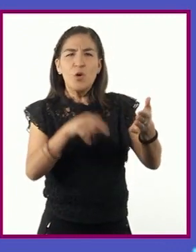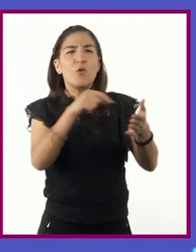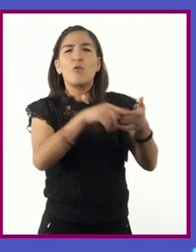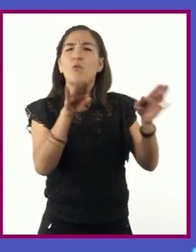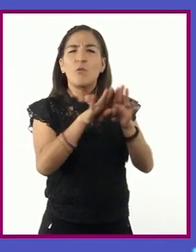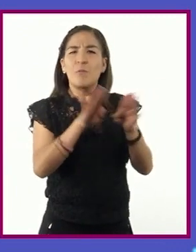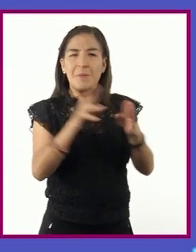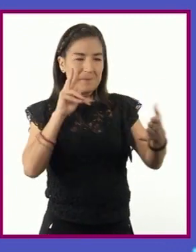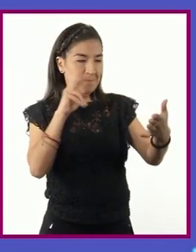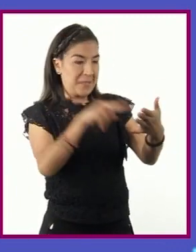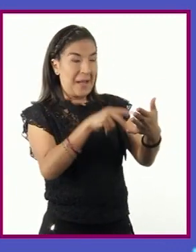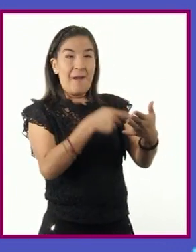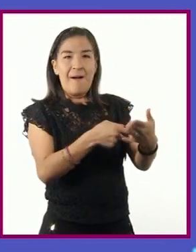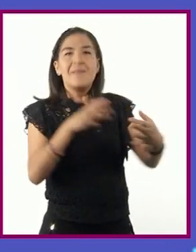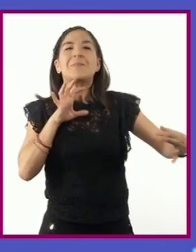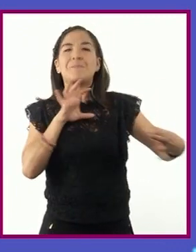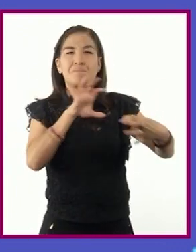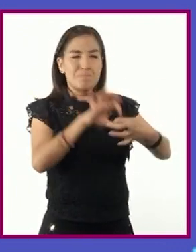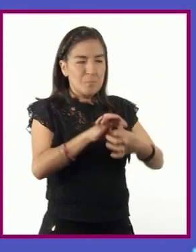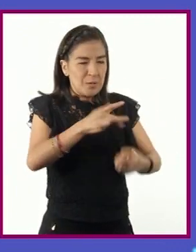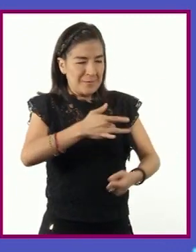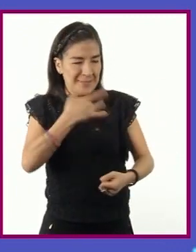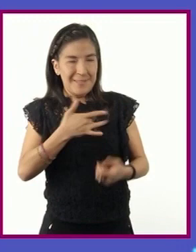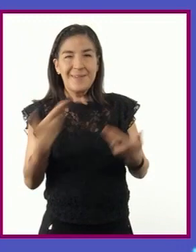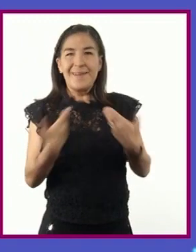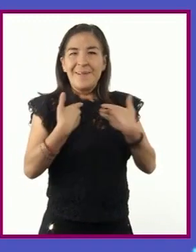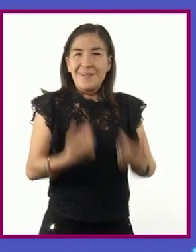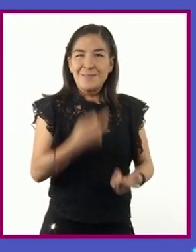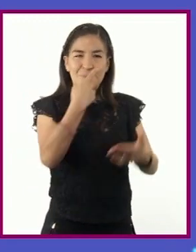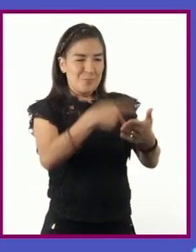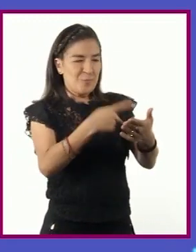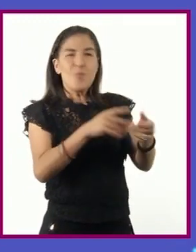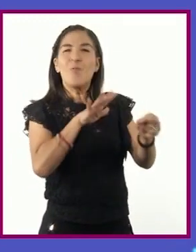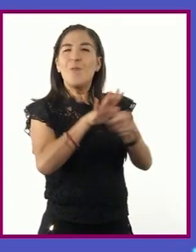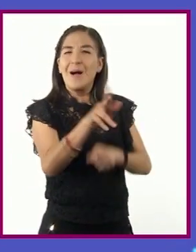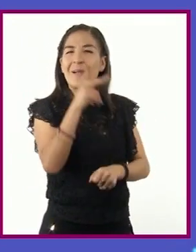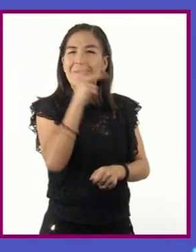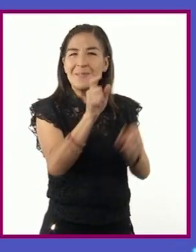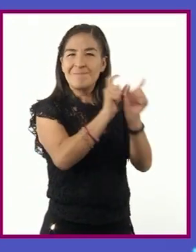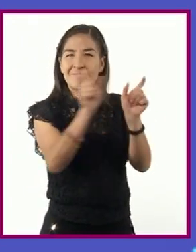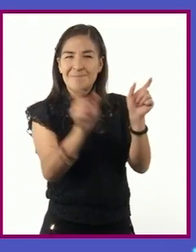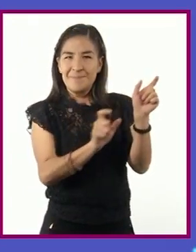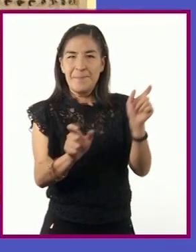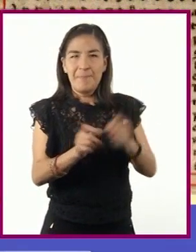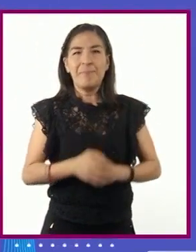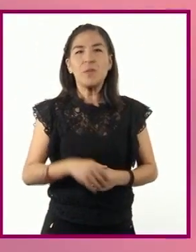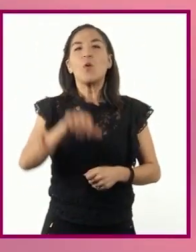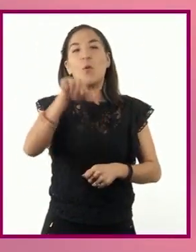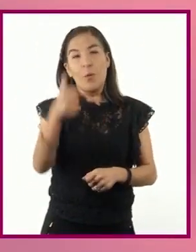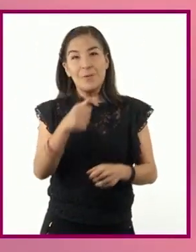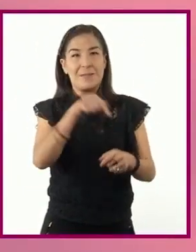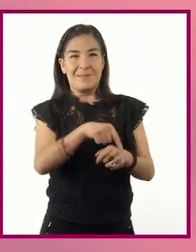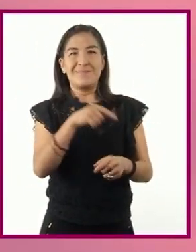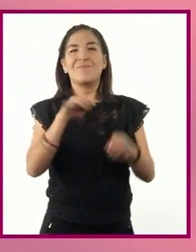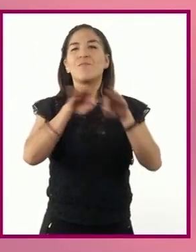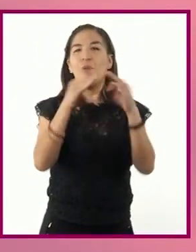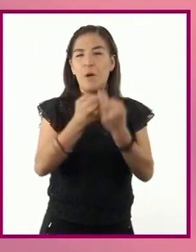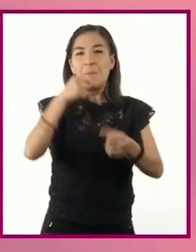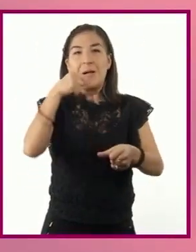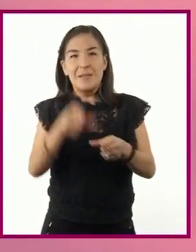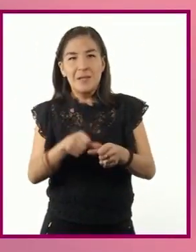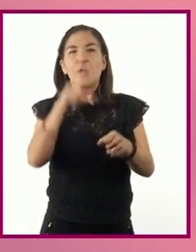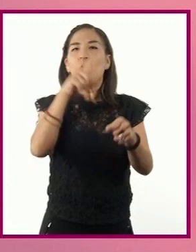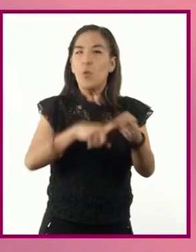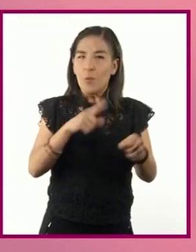del texto se vuelve un objeto que debemos entender en sus propios términos. Además de la tipografía, su estilo, color y